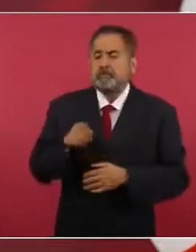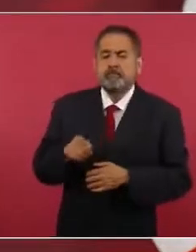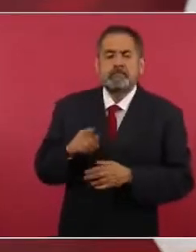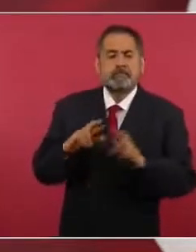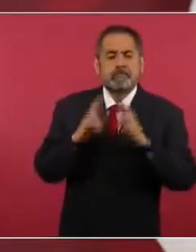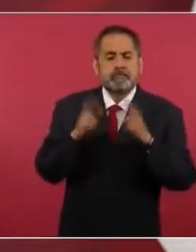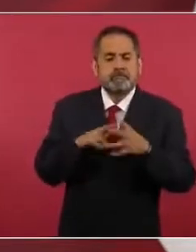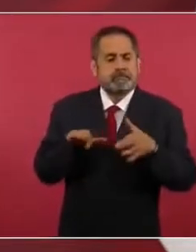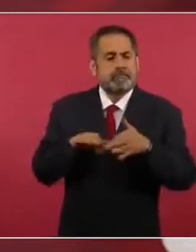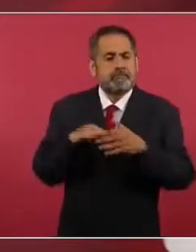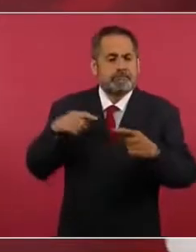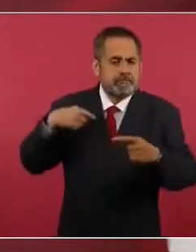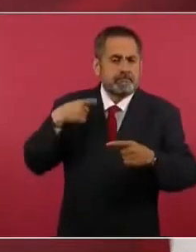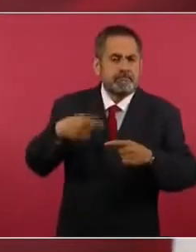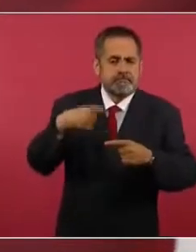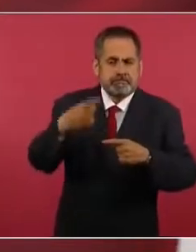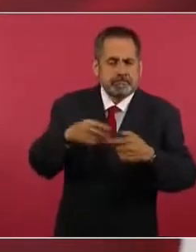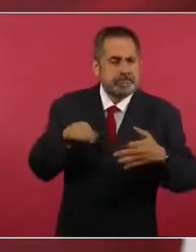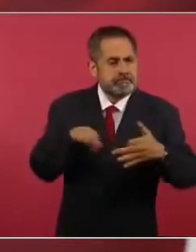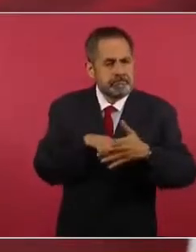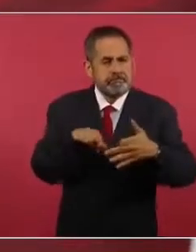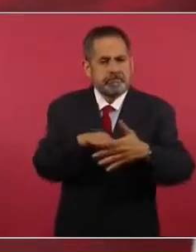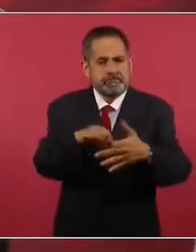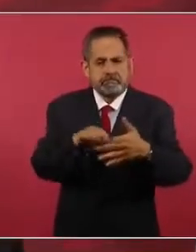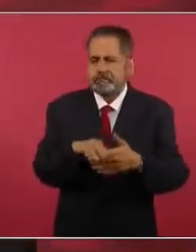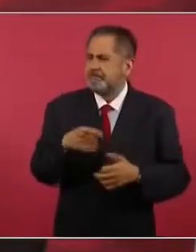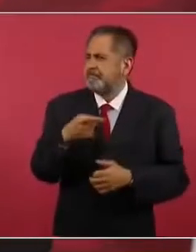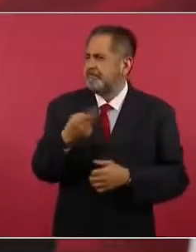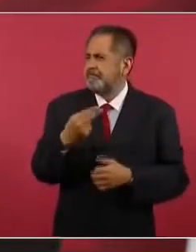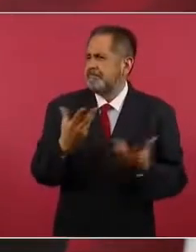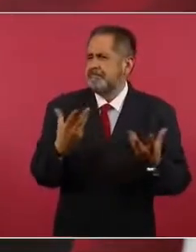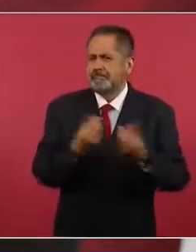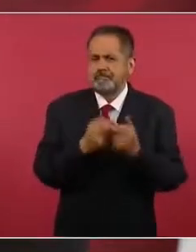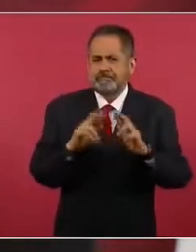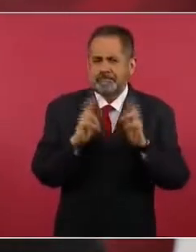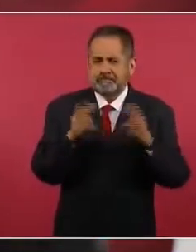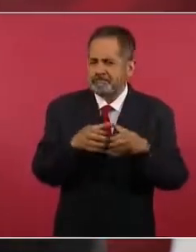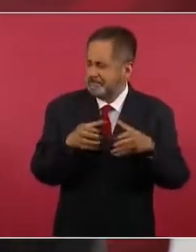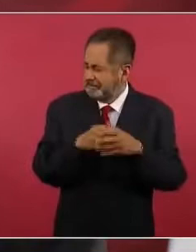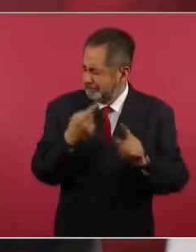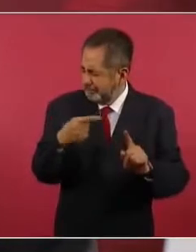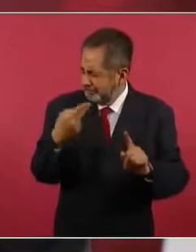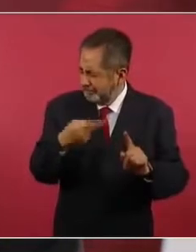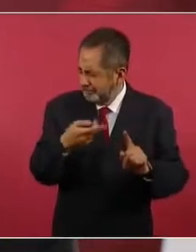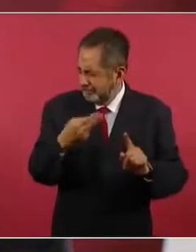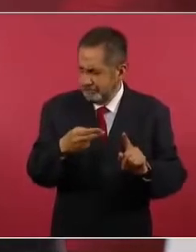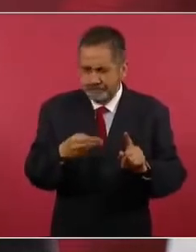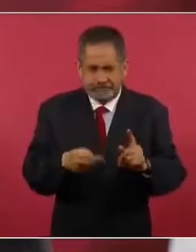cada determinado tiempo, se llama